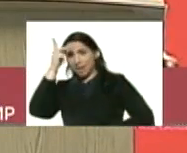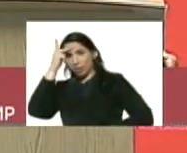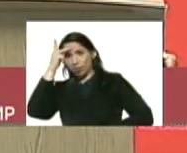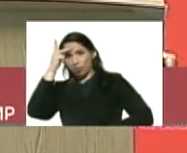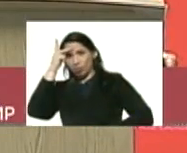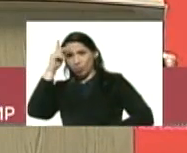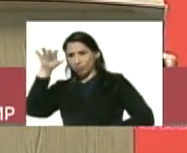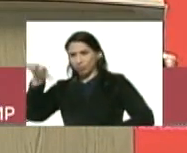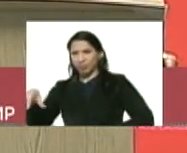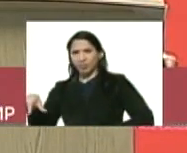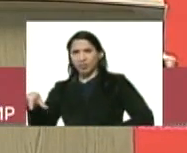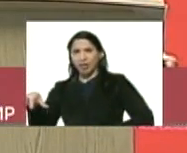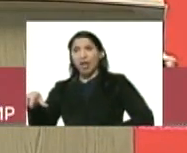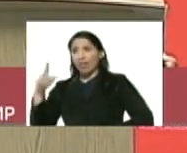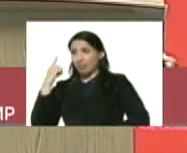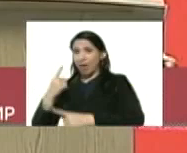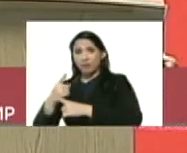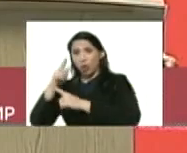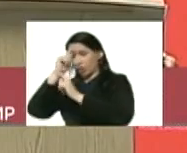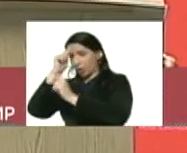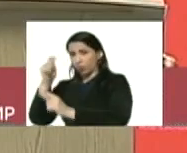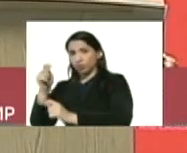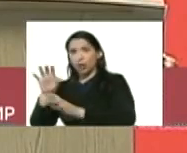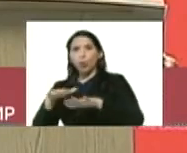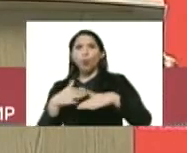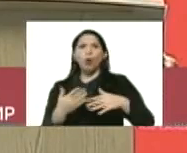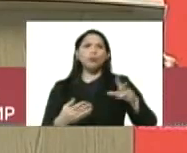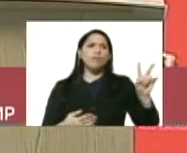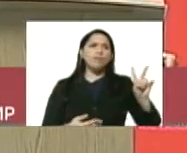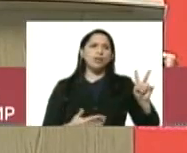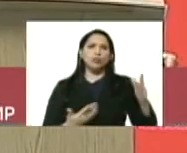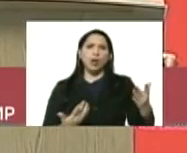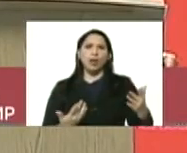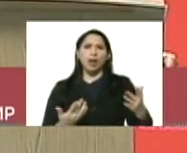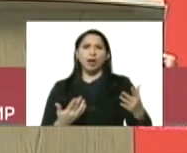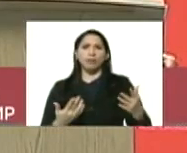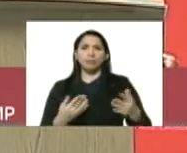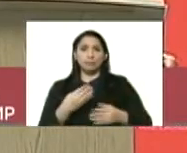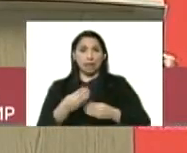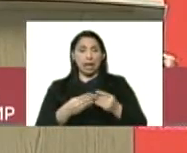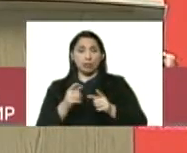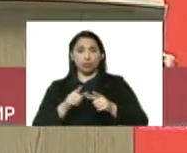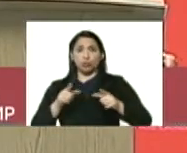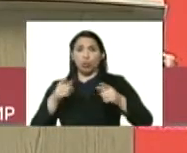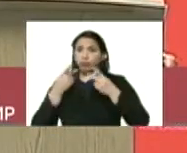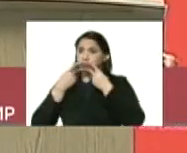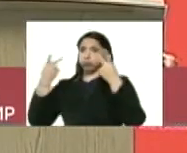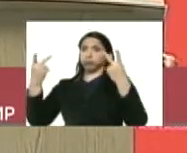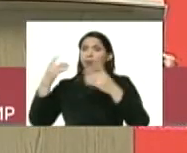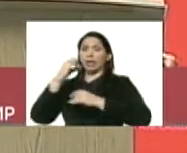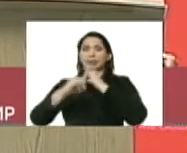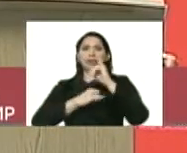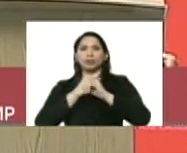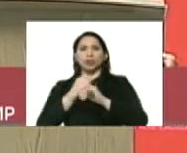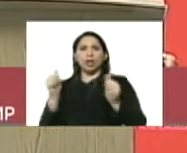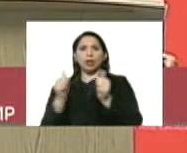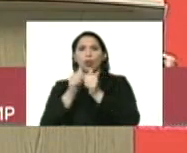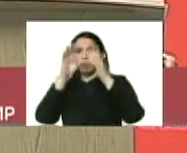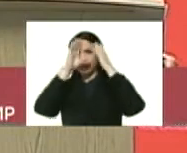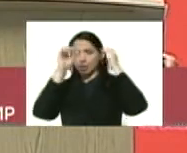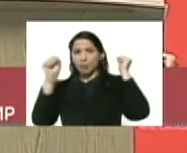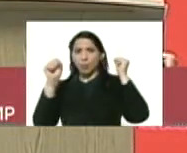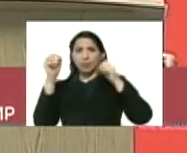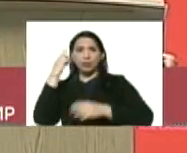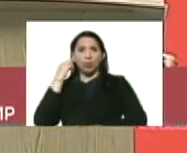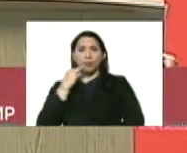el presidente de Perú. Cuando Venezuela ha llevado a los espacios internacionales con la diplomacia bolivariana de